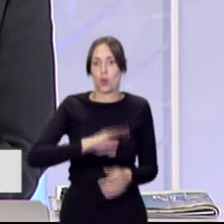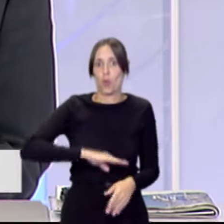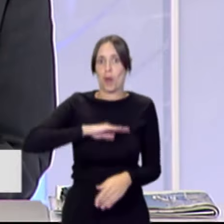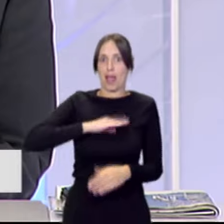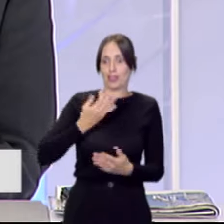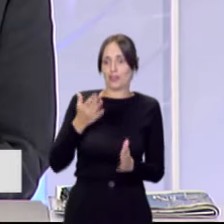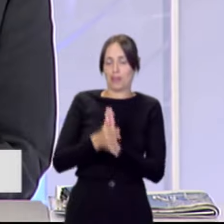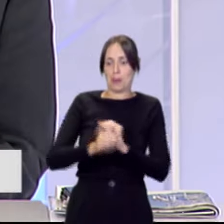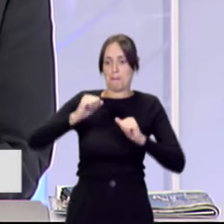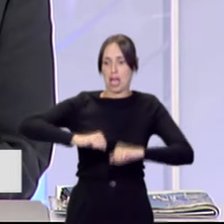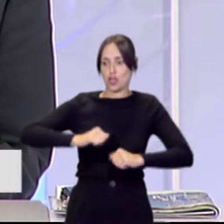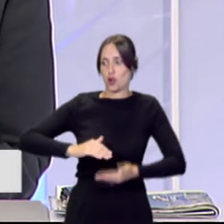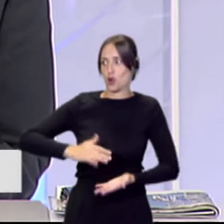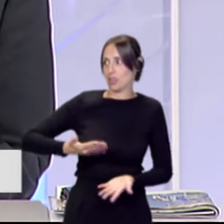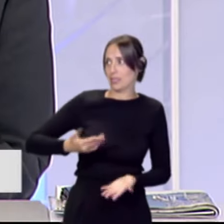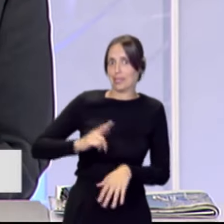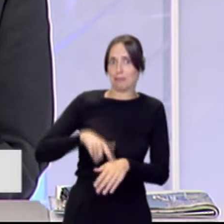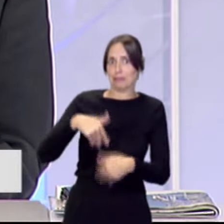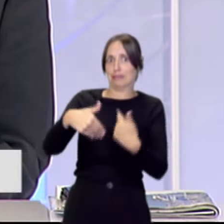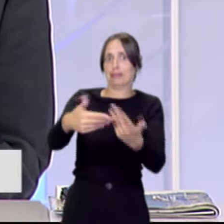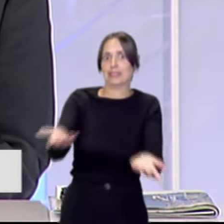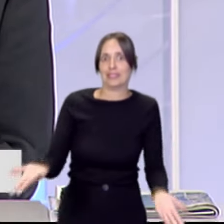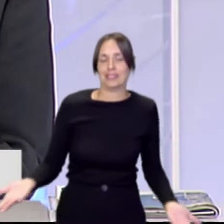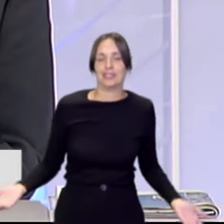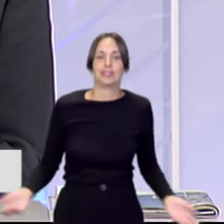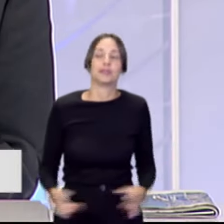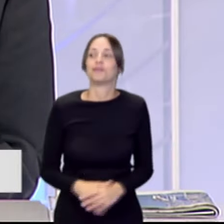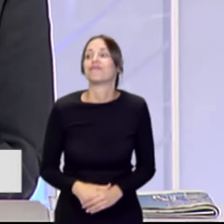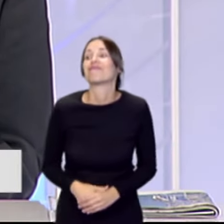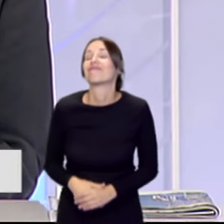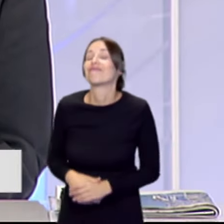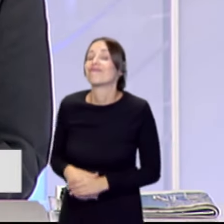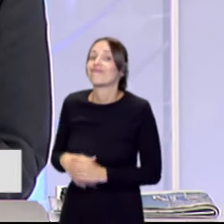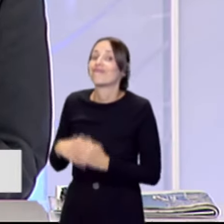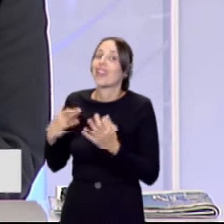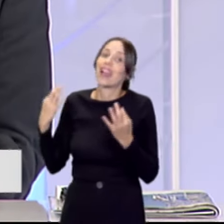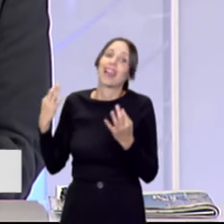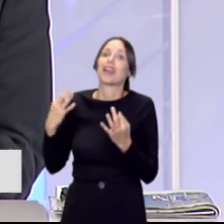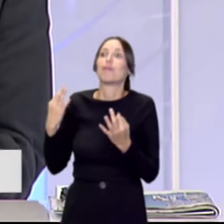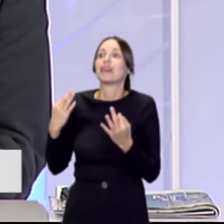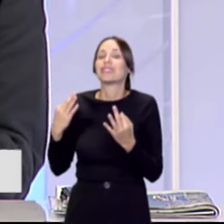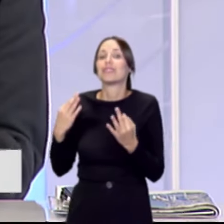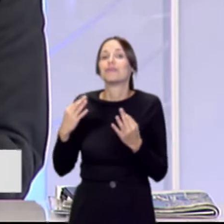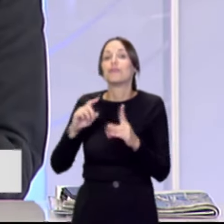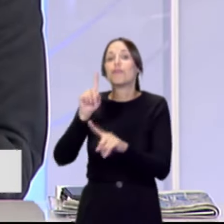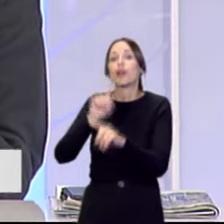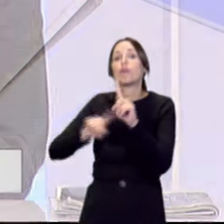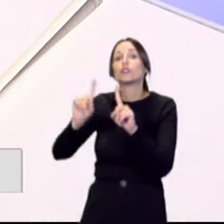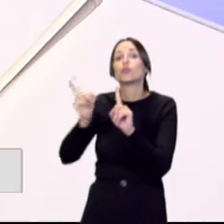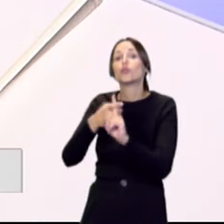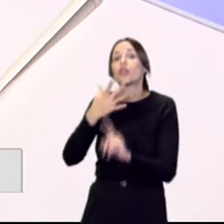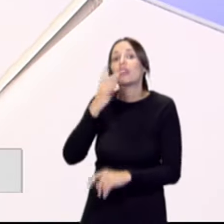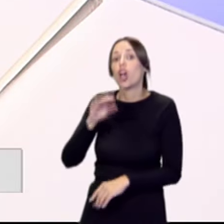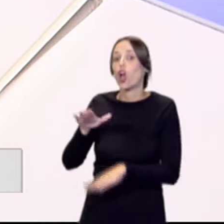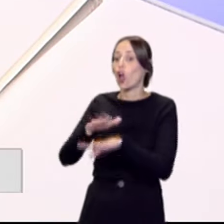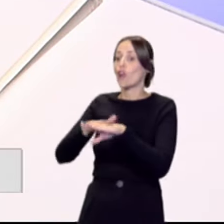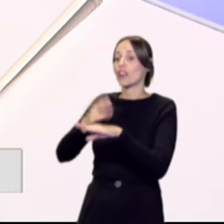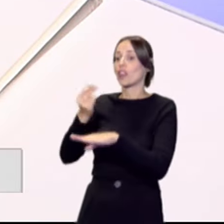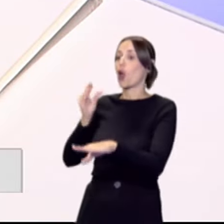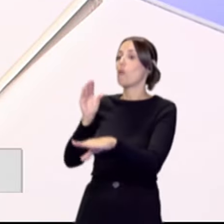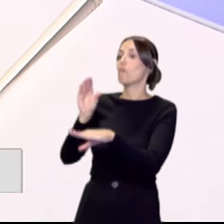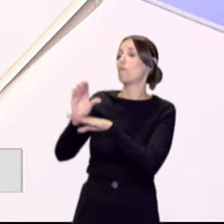lo que sucede es que hay que recordar que los problemas no los soluciona el papá gobierno con un dinero que cae del cielo. Los problemas